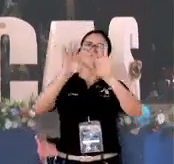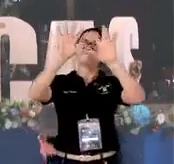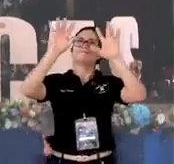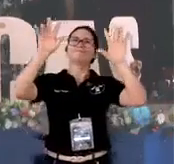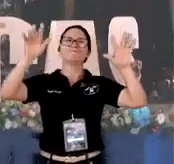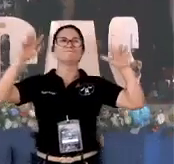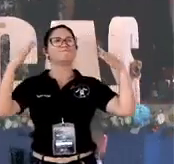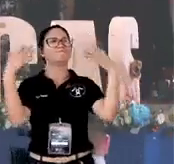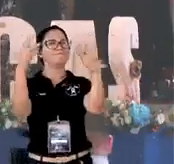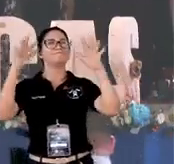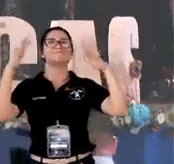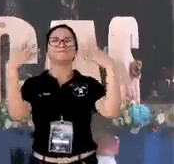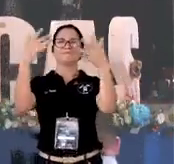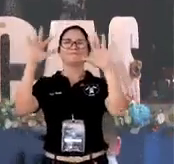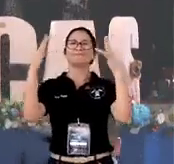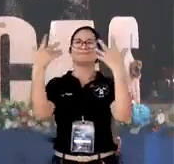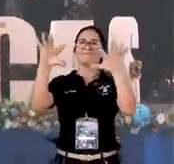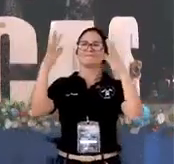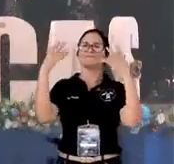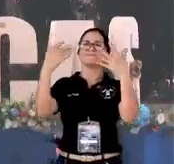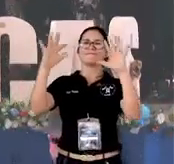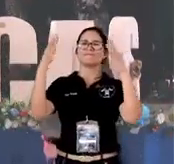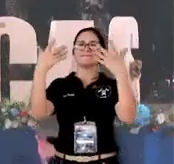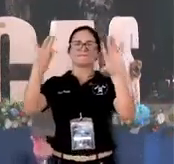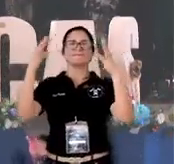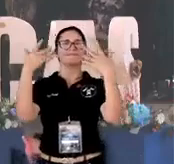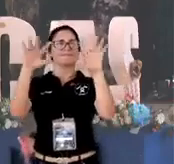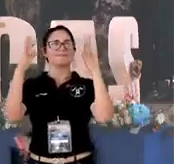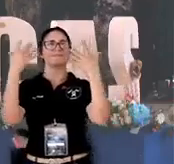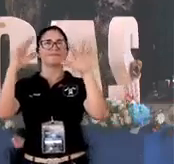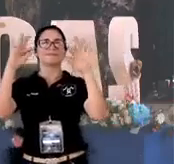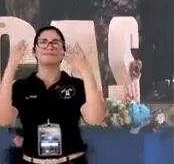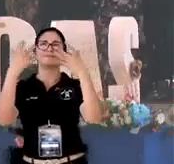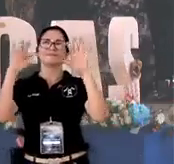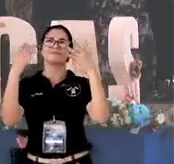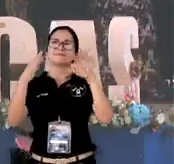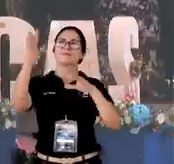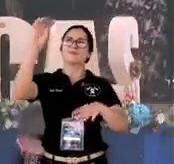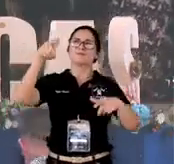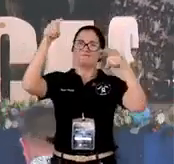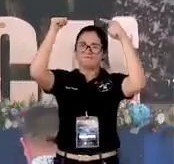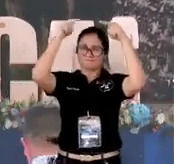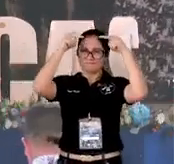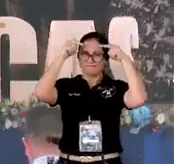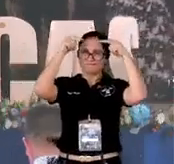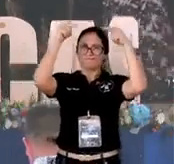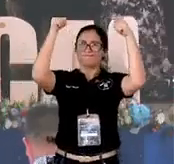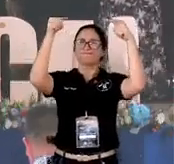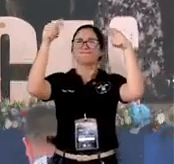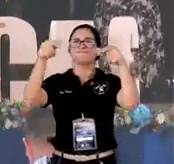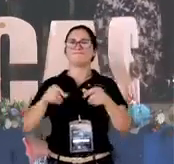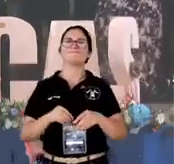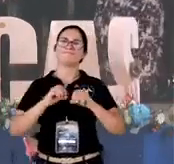fuerte ese aplauso para el Rey de Reyes y Señor de Señores.